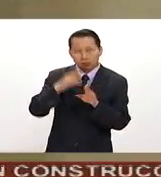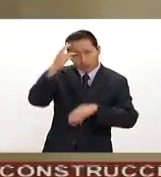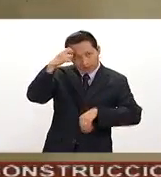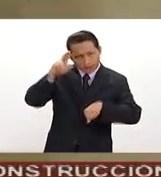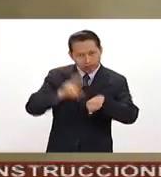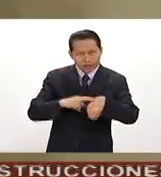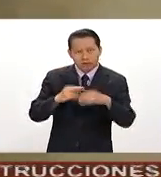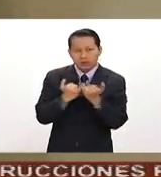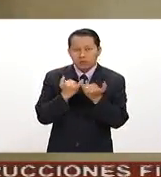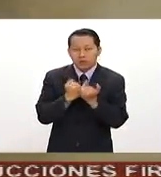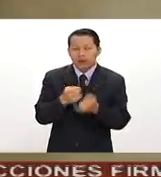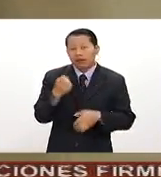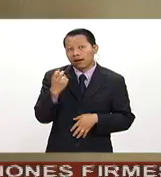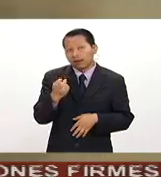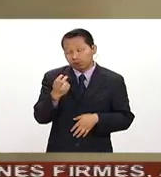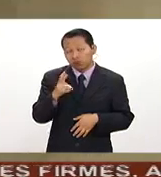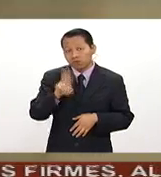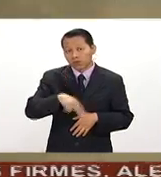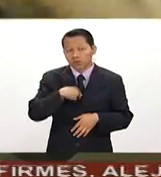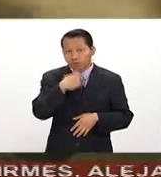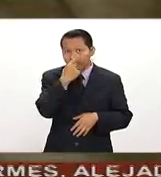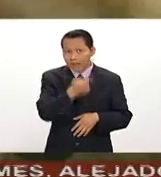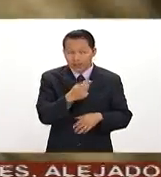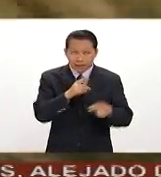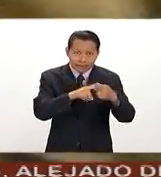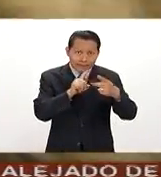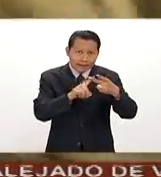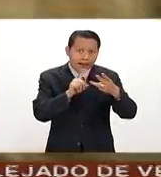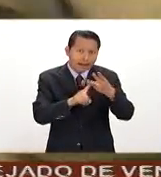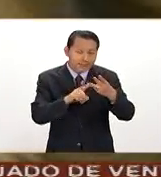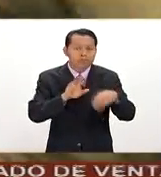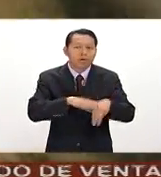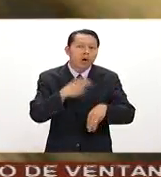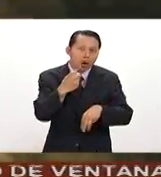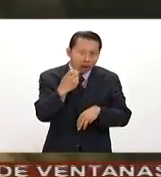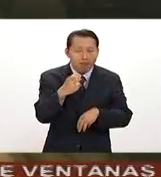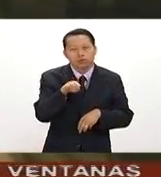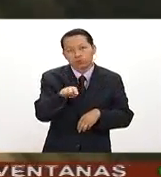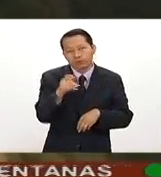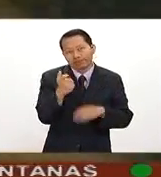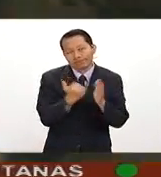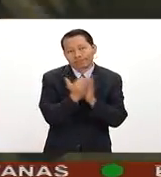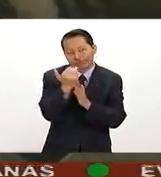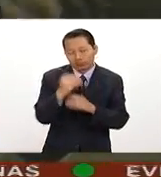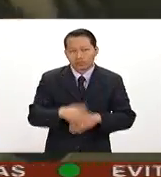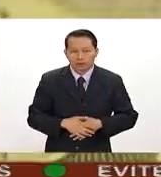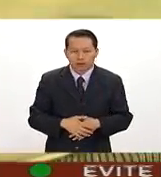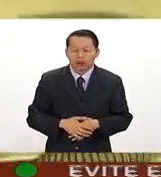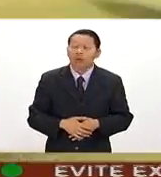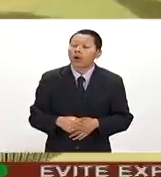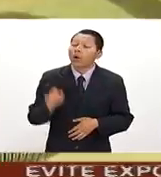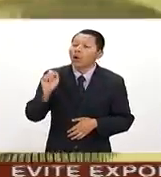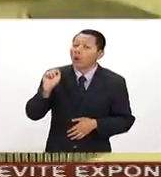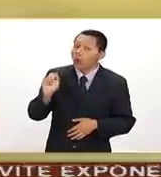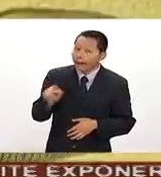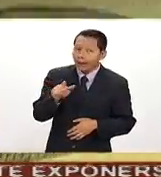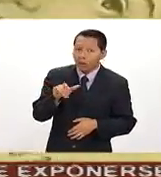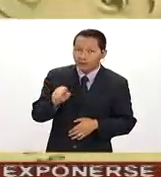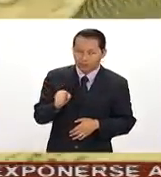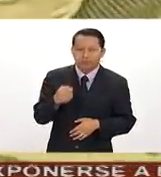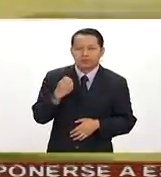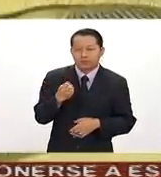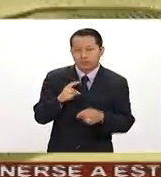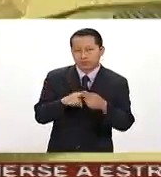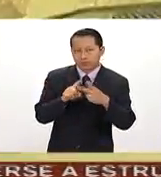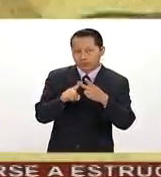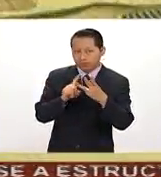Y en realidad, yo te diría, estos son los 3 elementos que lo afectaron. Y de acuerdo con estos tres elementos, Luis, la